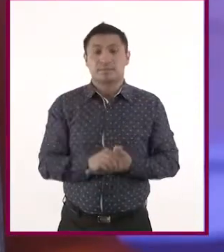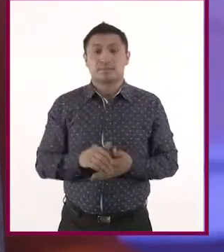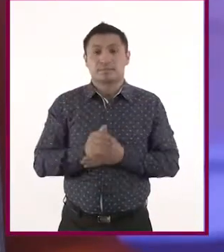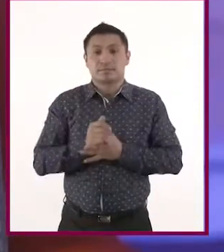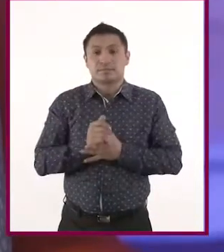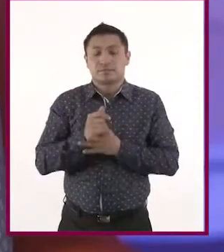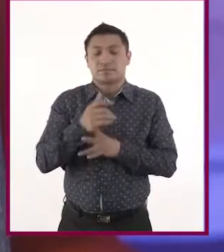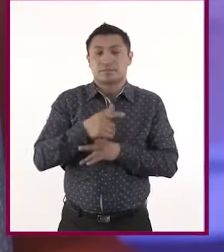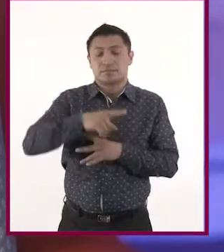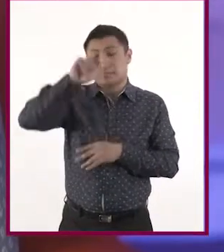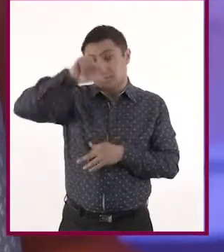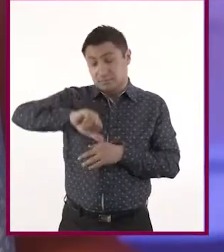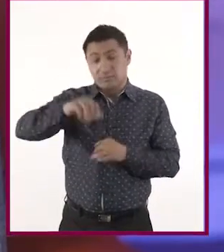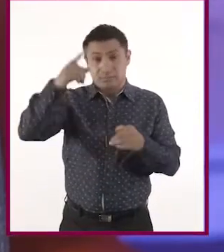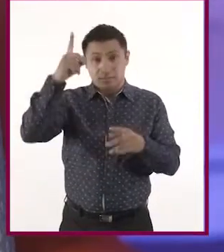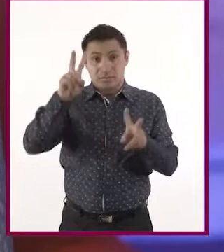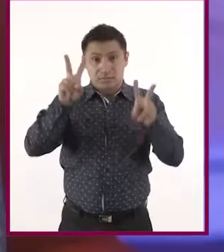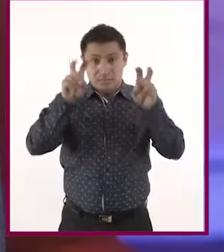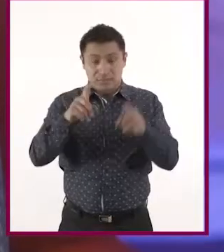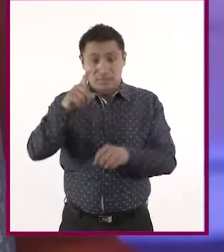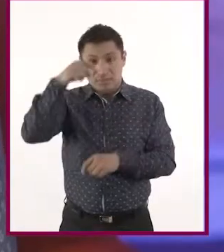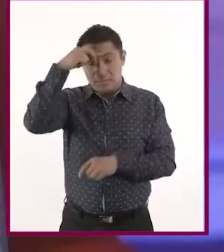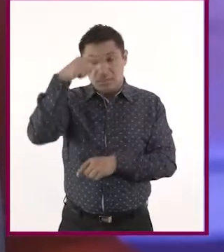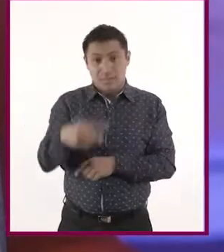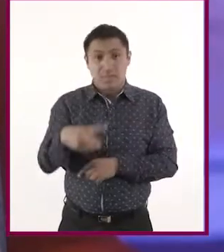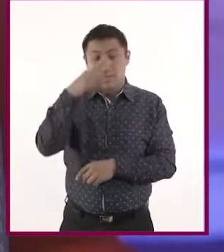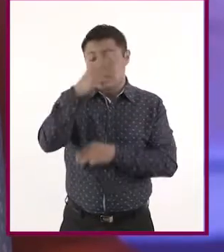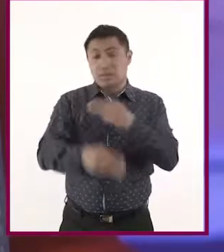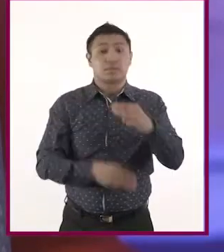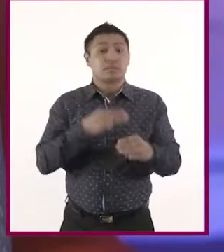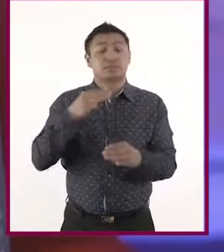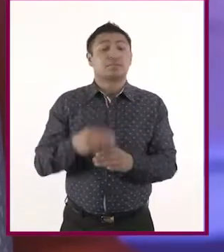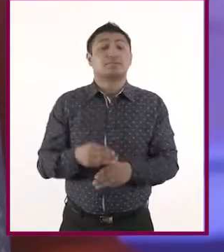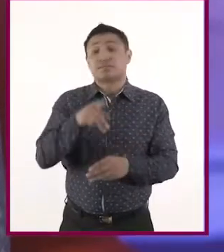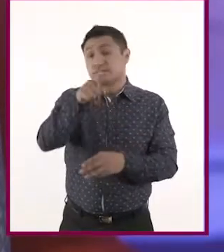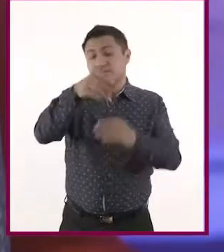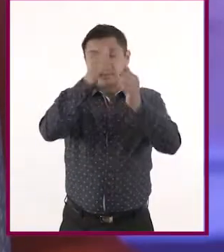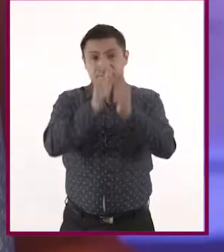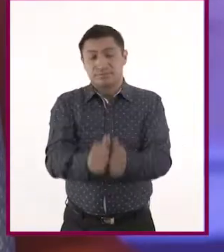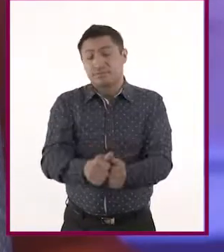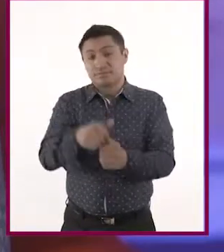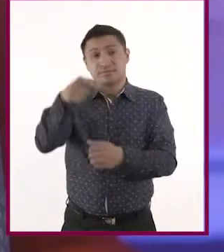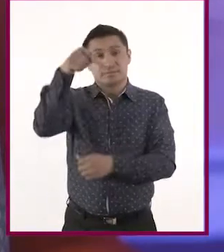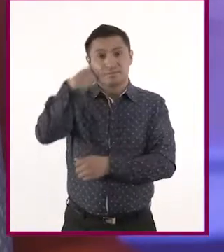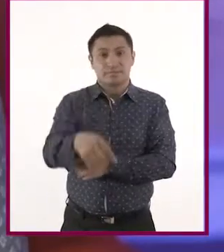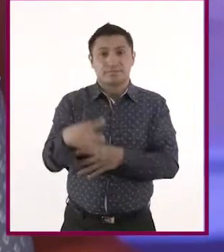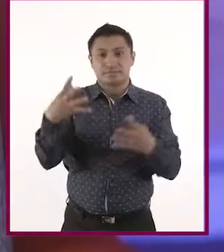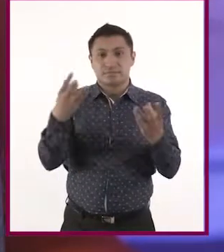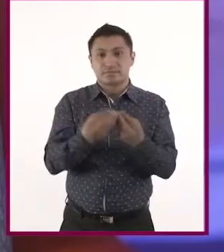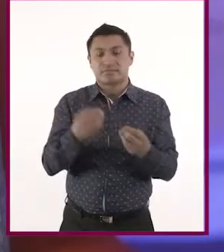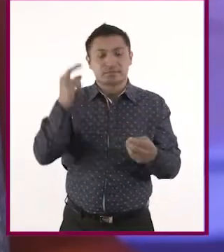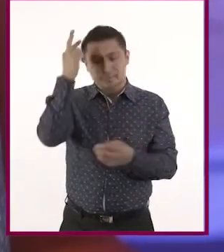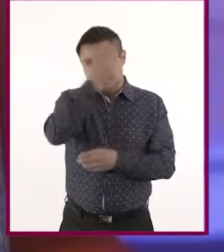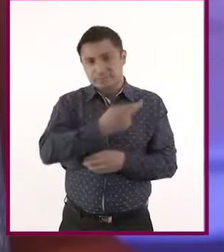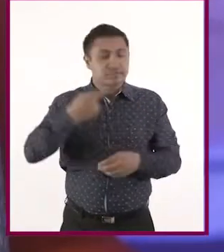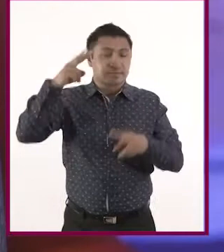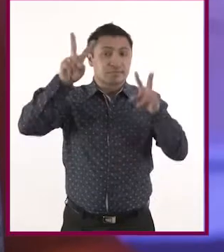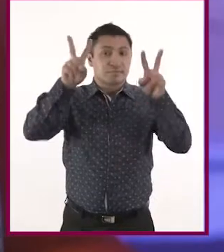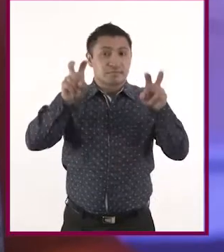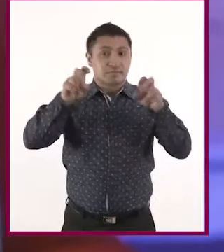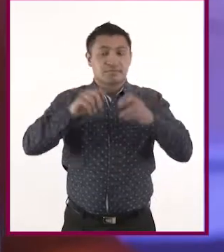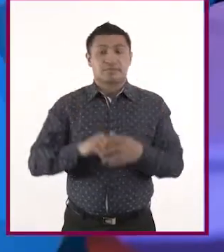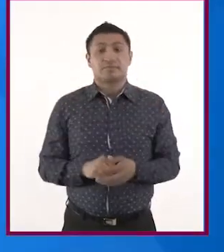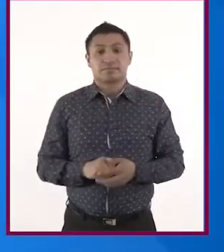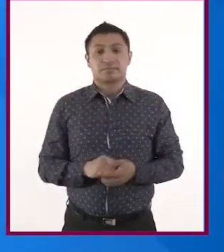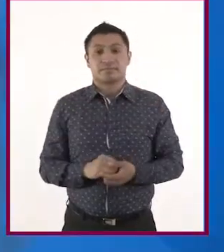este programa vamos a hablar sobre el problema del agua en México y en el mundo, así que quédate con nosotros y analicemos este gran reto que tenemos como